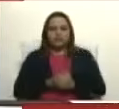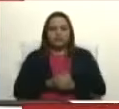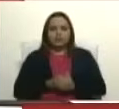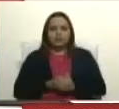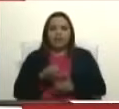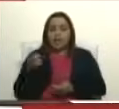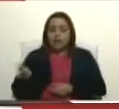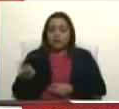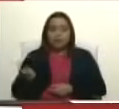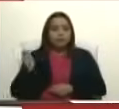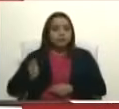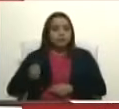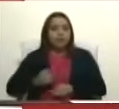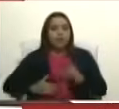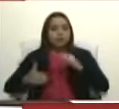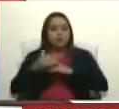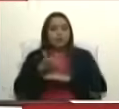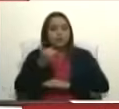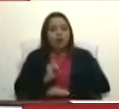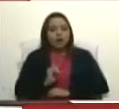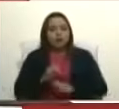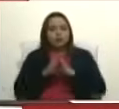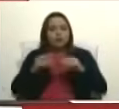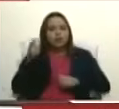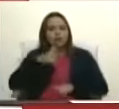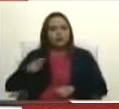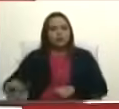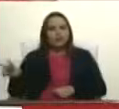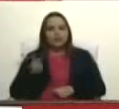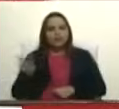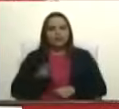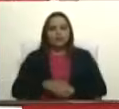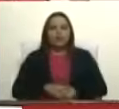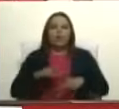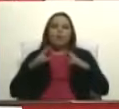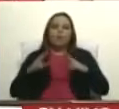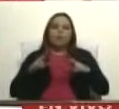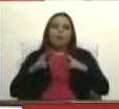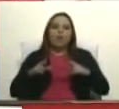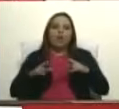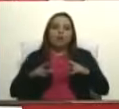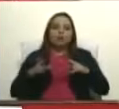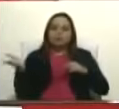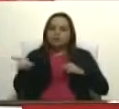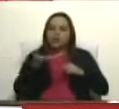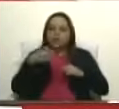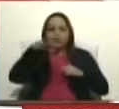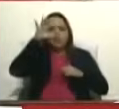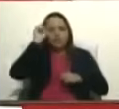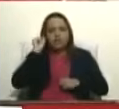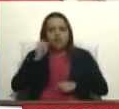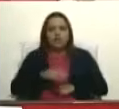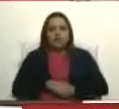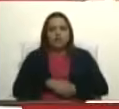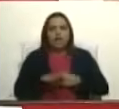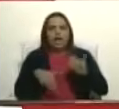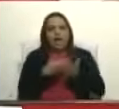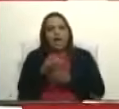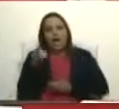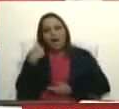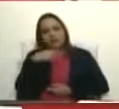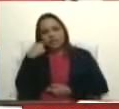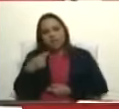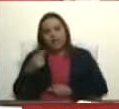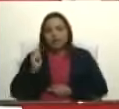Ese es el Tribunal Supremo que existe, de todos los venezolanos. Ojalá así lo entendieran los que hasta ayer decían que ese